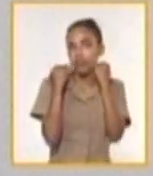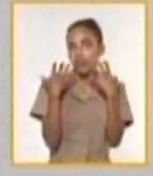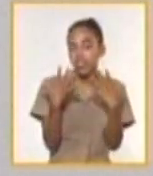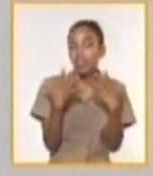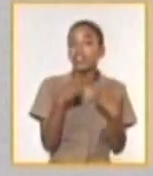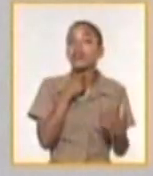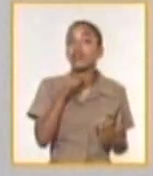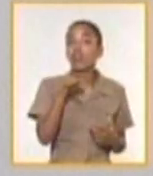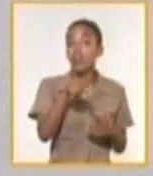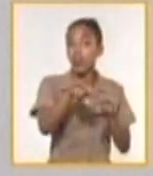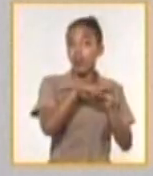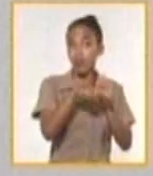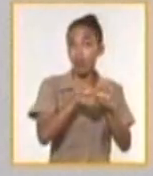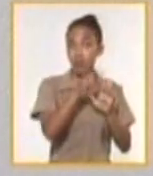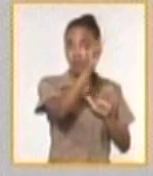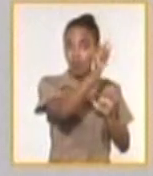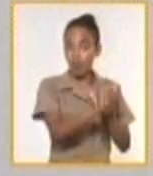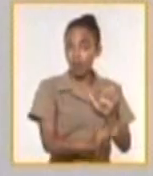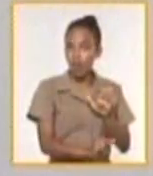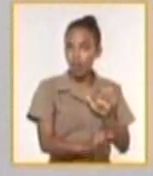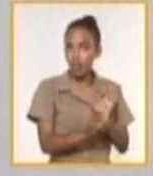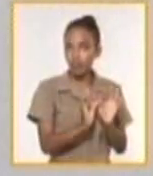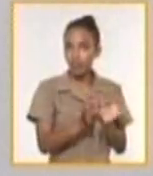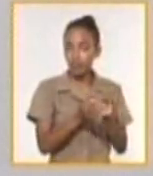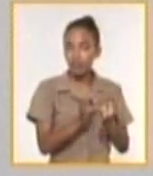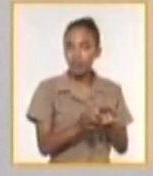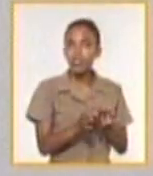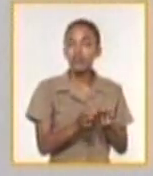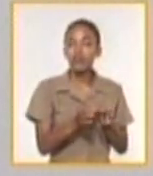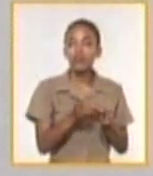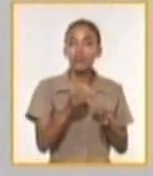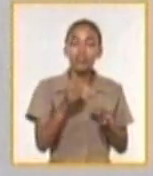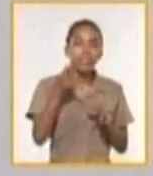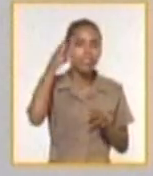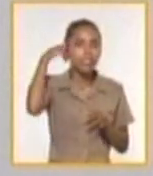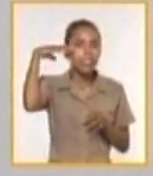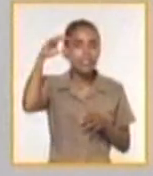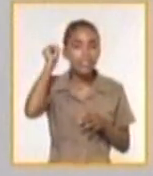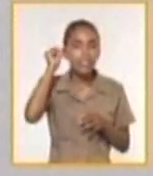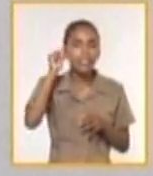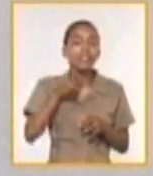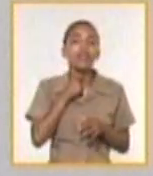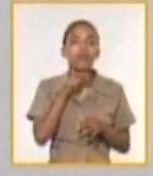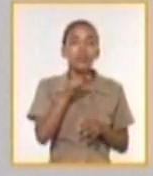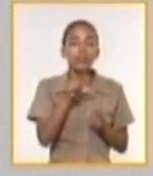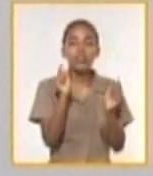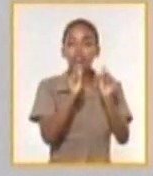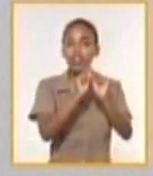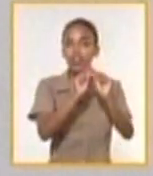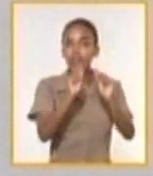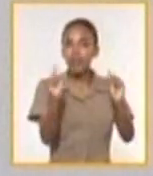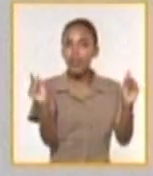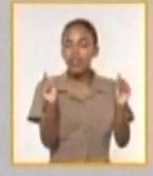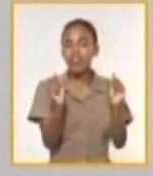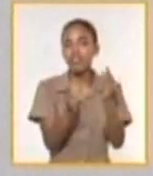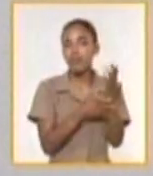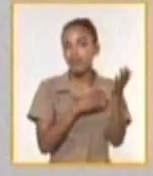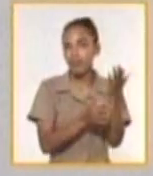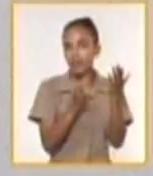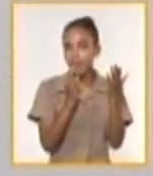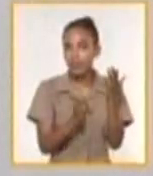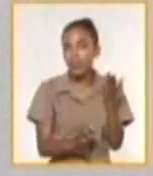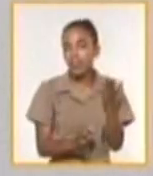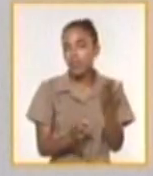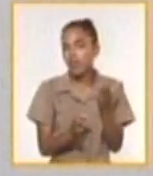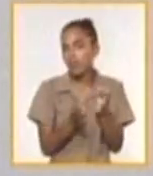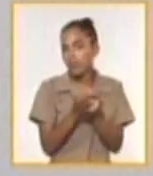abogado como él llegar a la comprensión de que me parece una frase realmente muy, muy sutil,